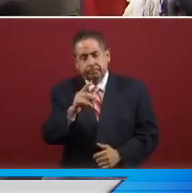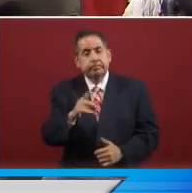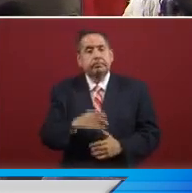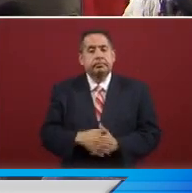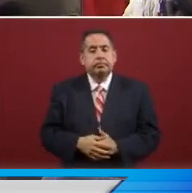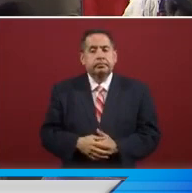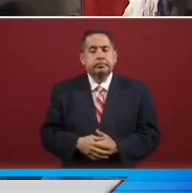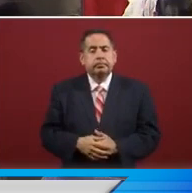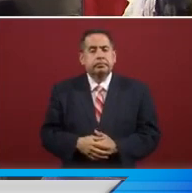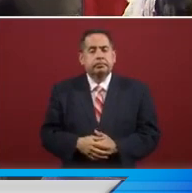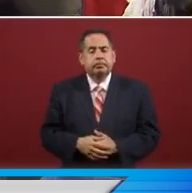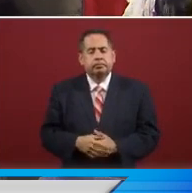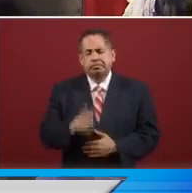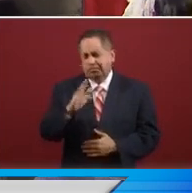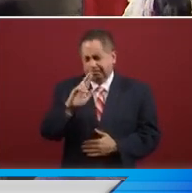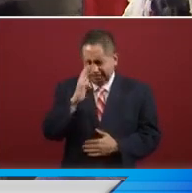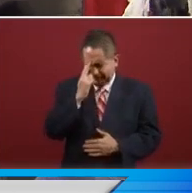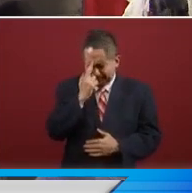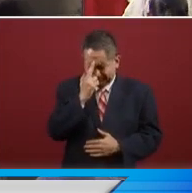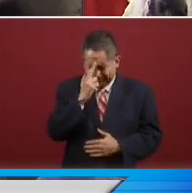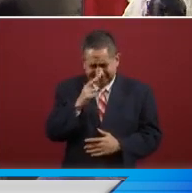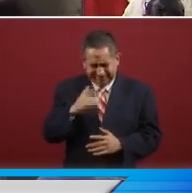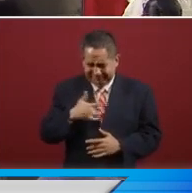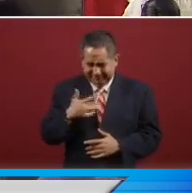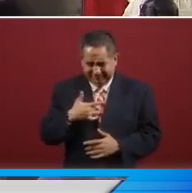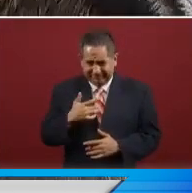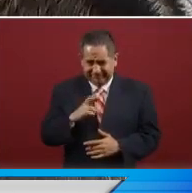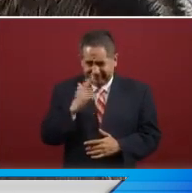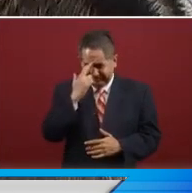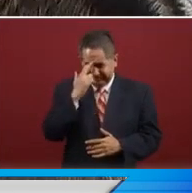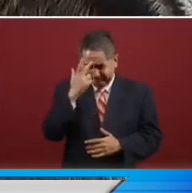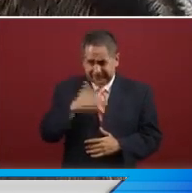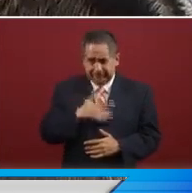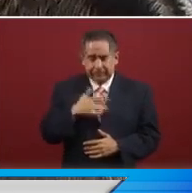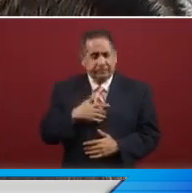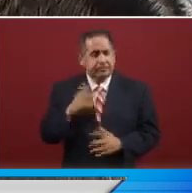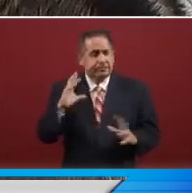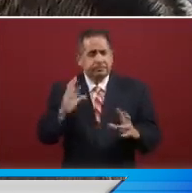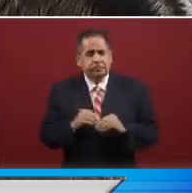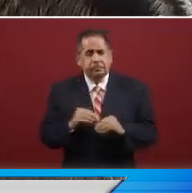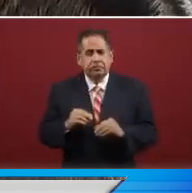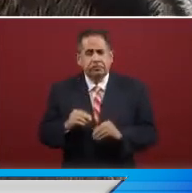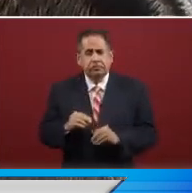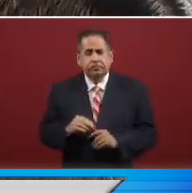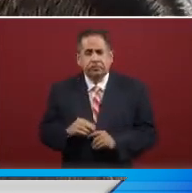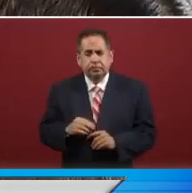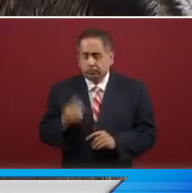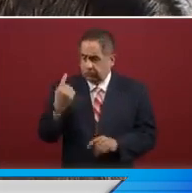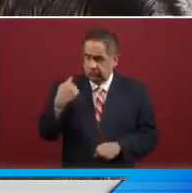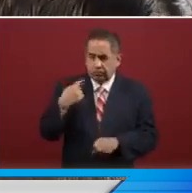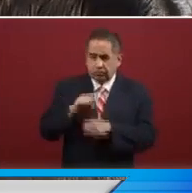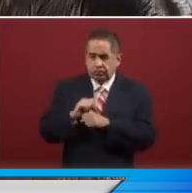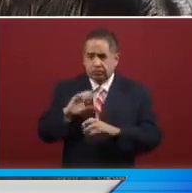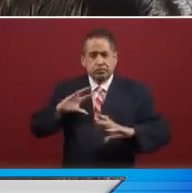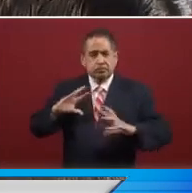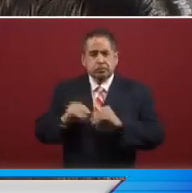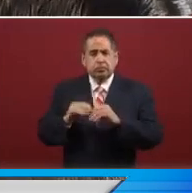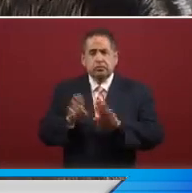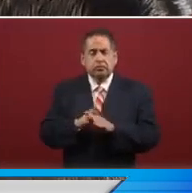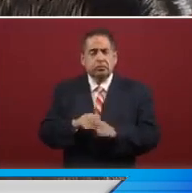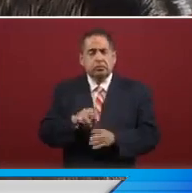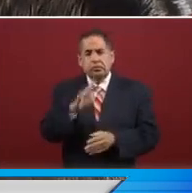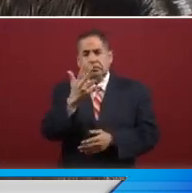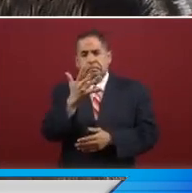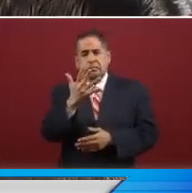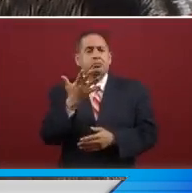estacionario marca Genieto a 10.57 por litro. Con precio bajo, gasolina regular marca Orsan a 19.24.